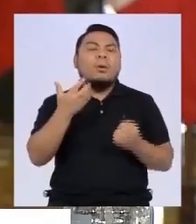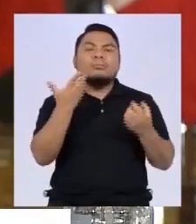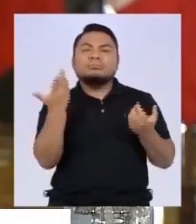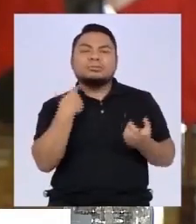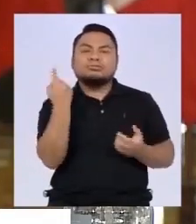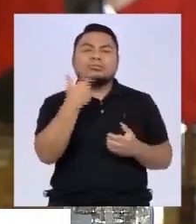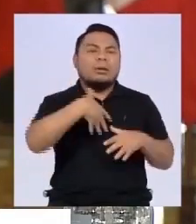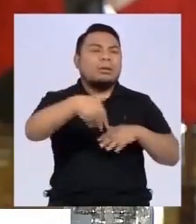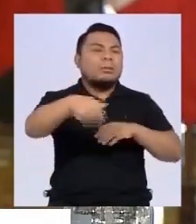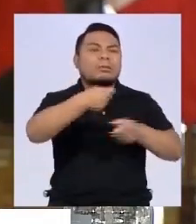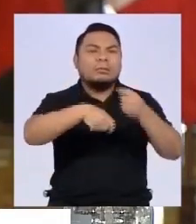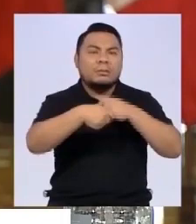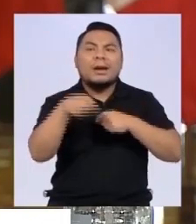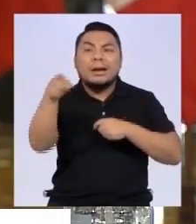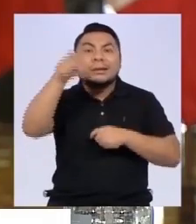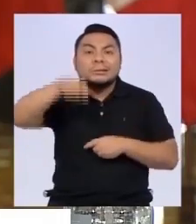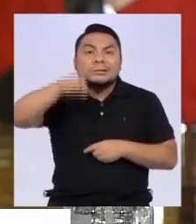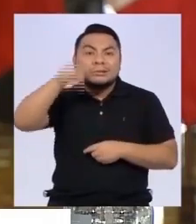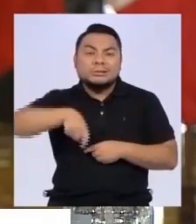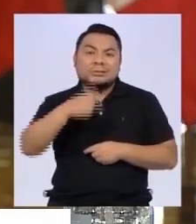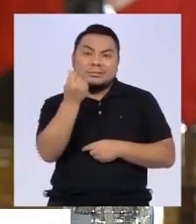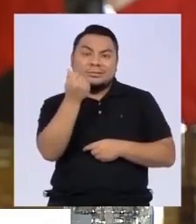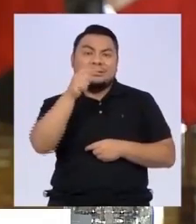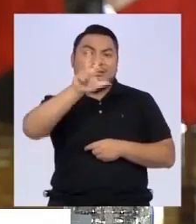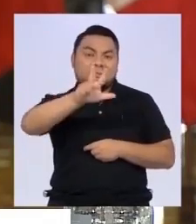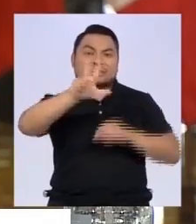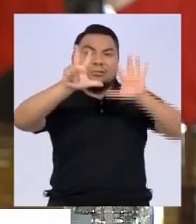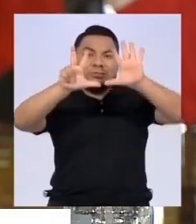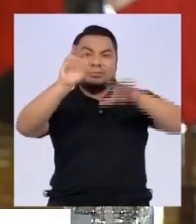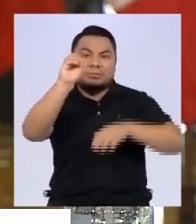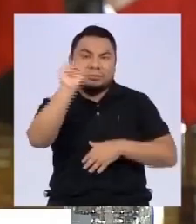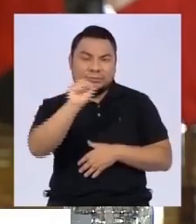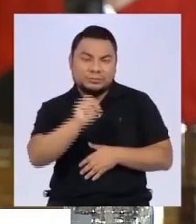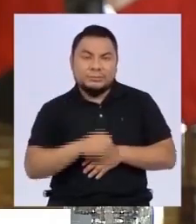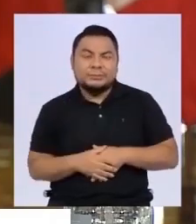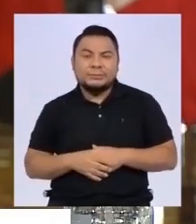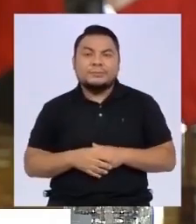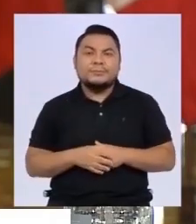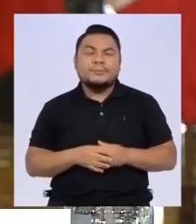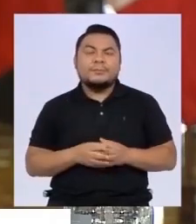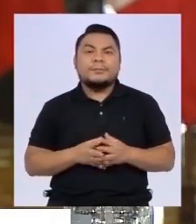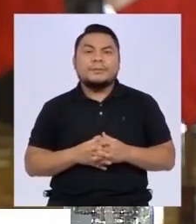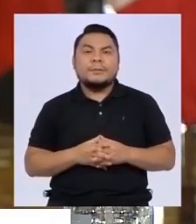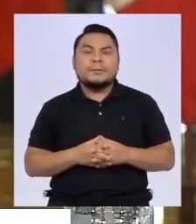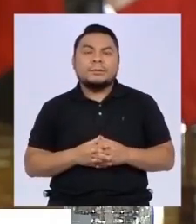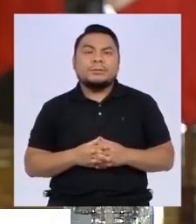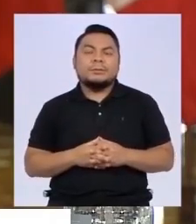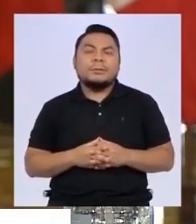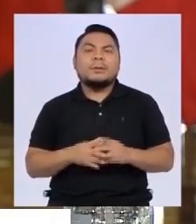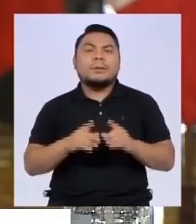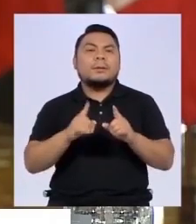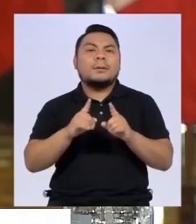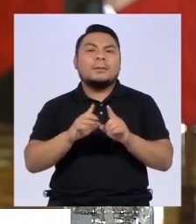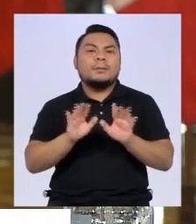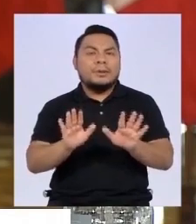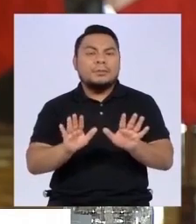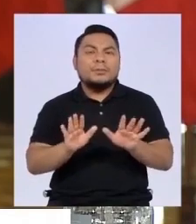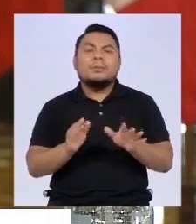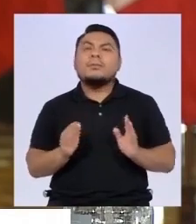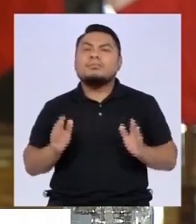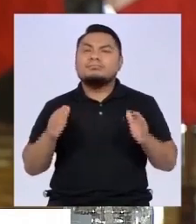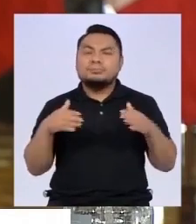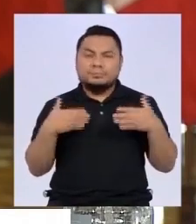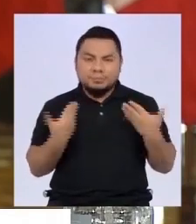que también necesitan esos 380 soles. Pero